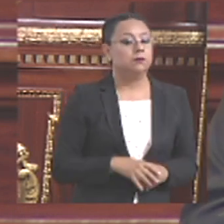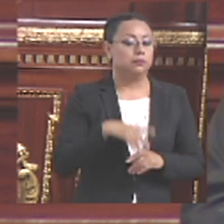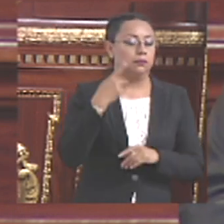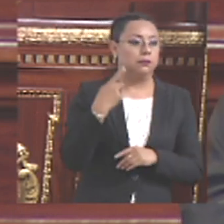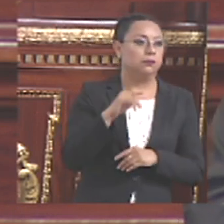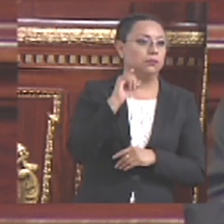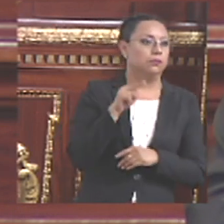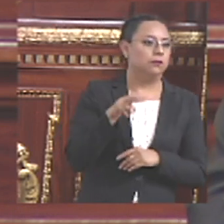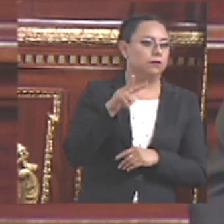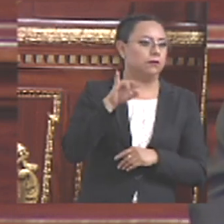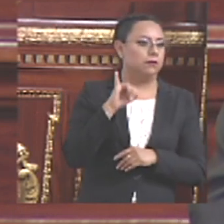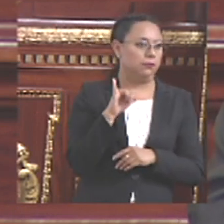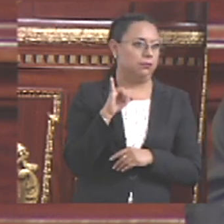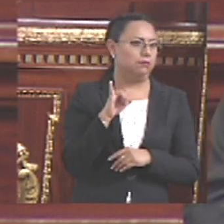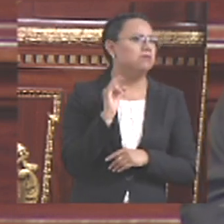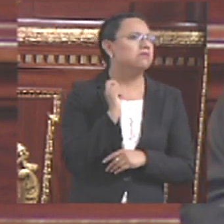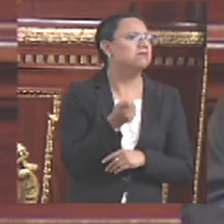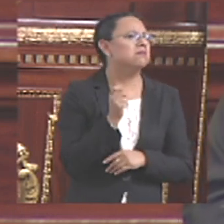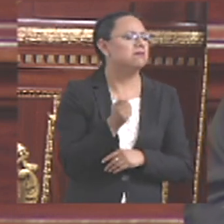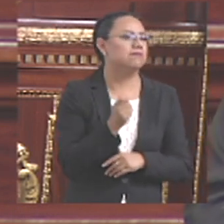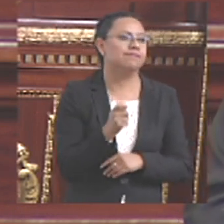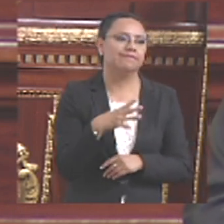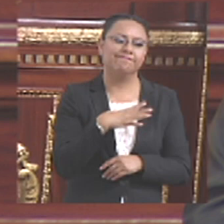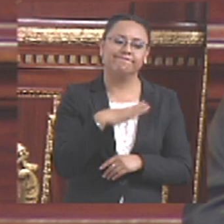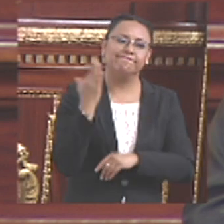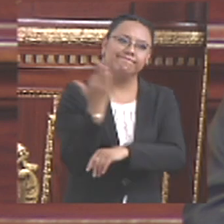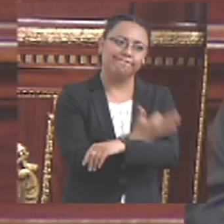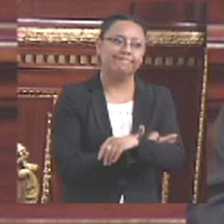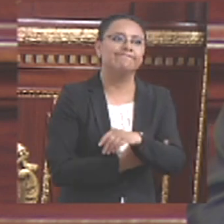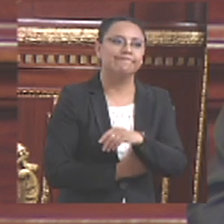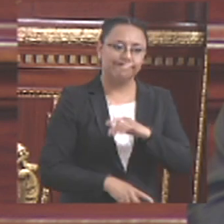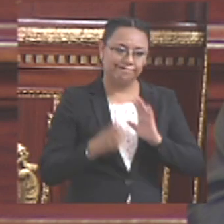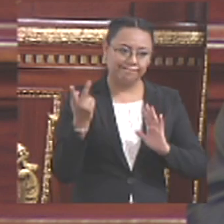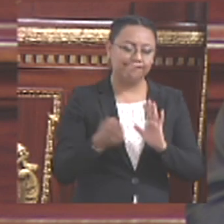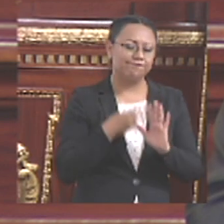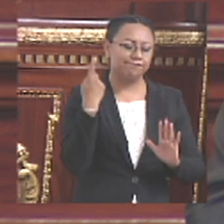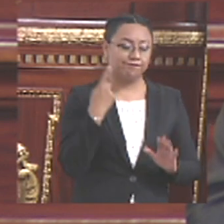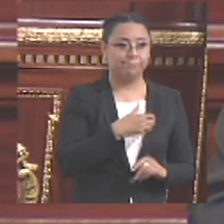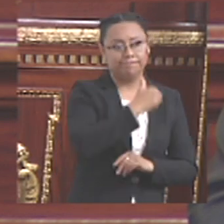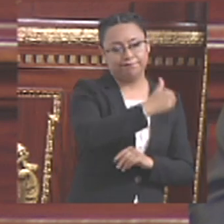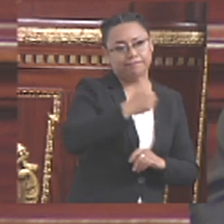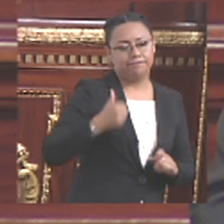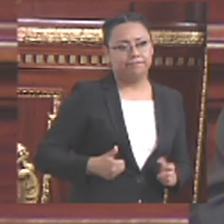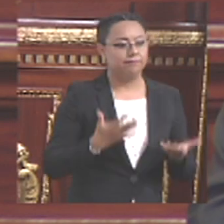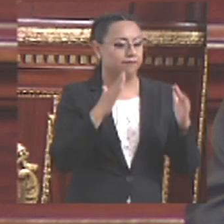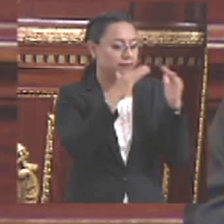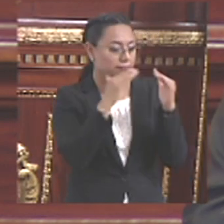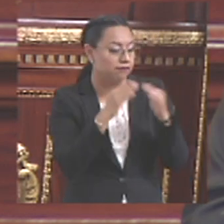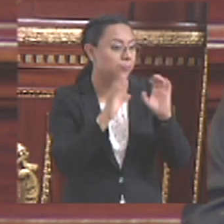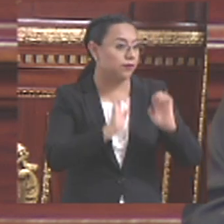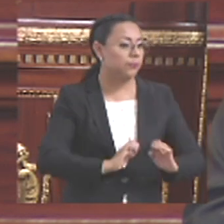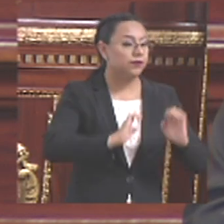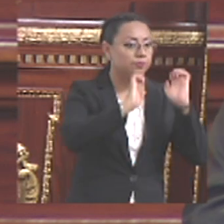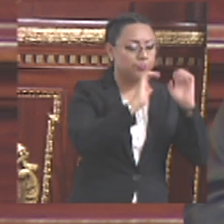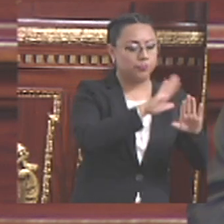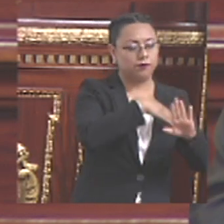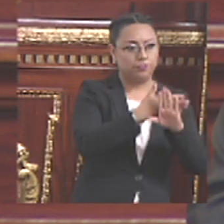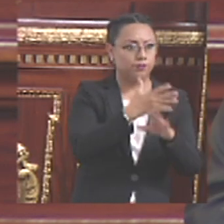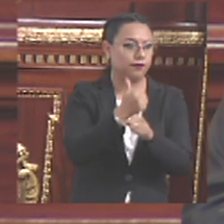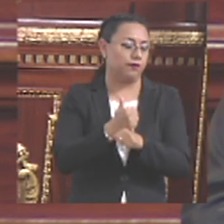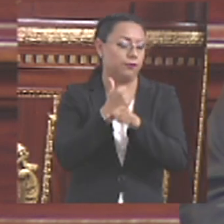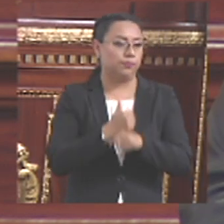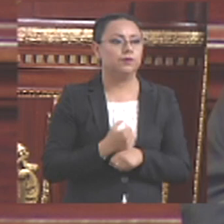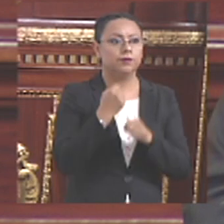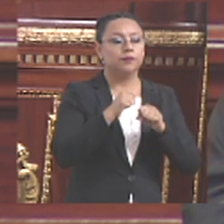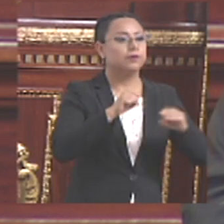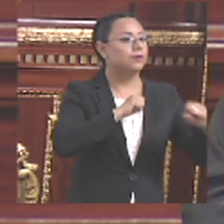Vivienda significan un nuevo retraso en la edificación de inmuebles dañados por el sismo del 2017 e